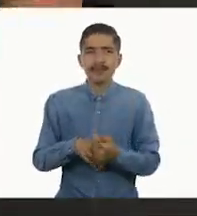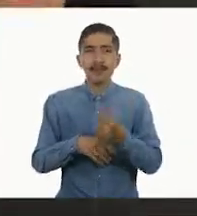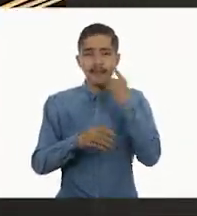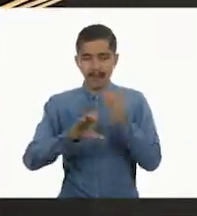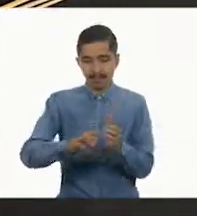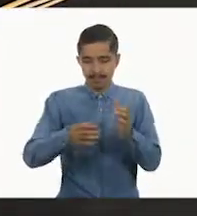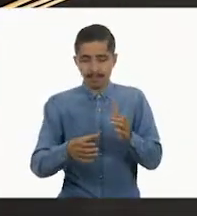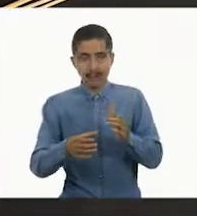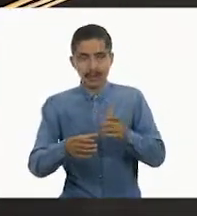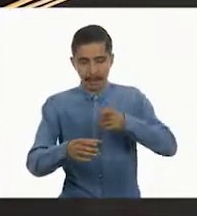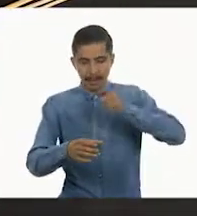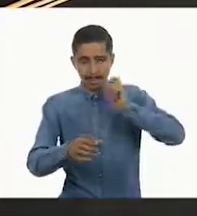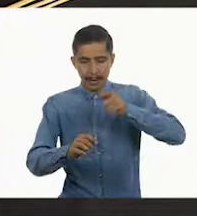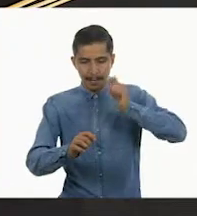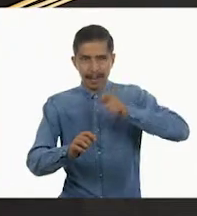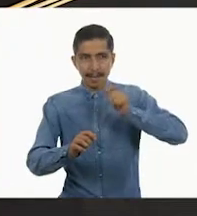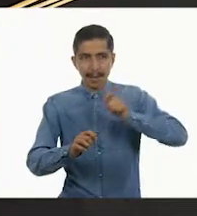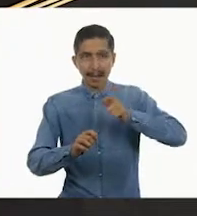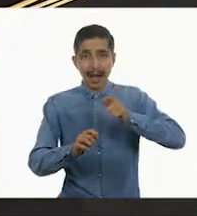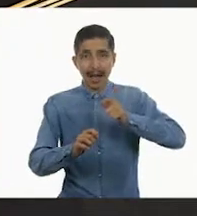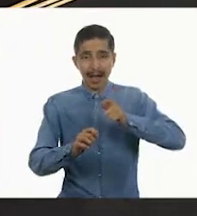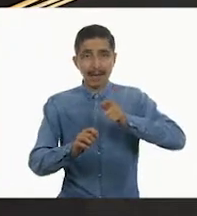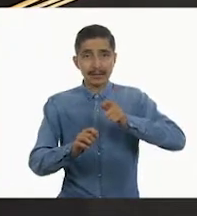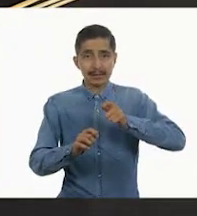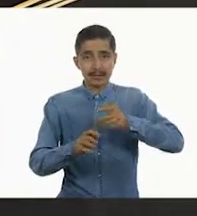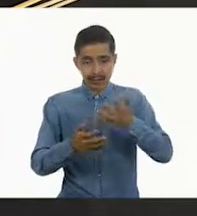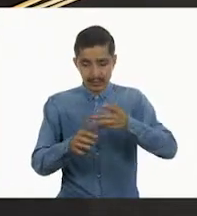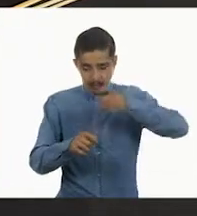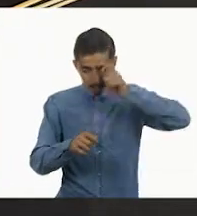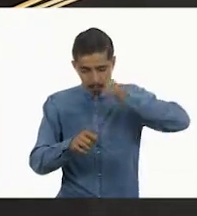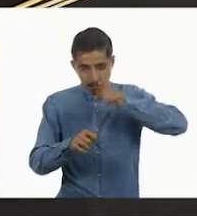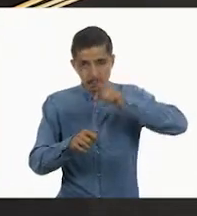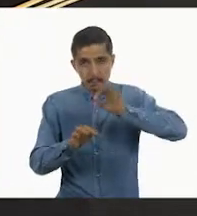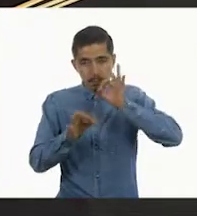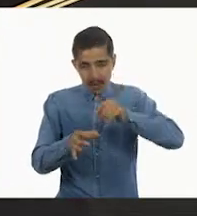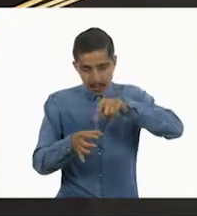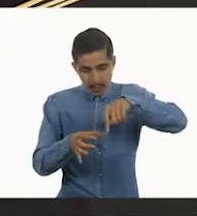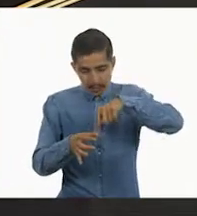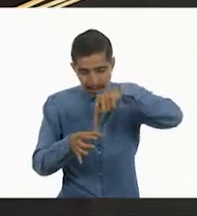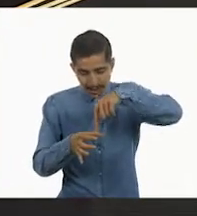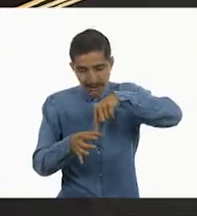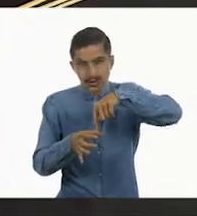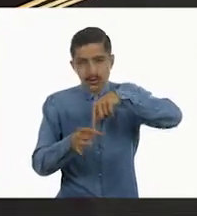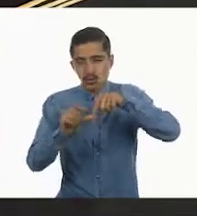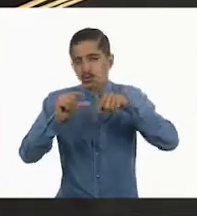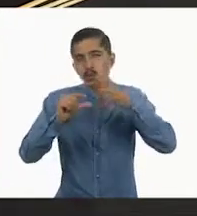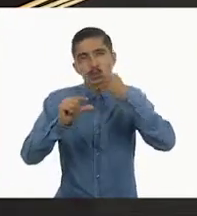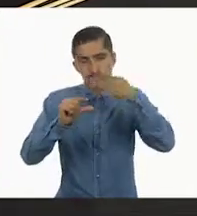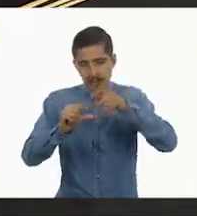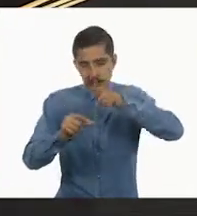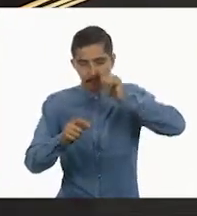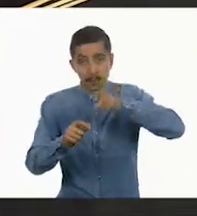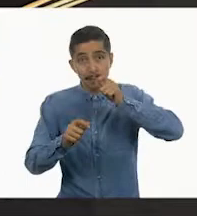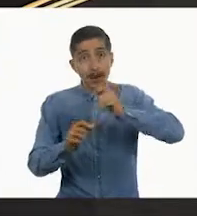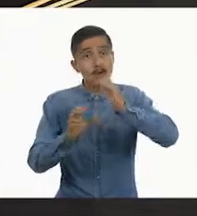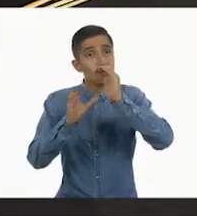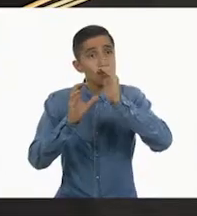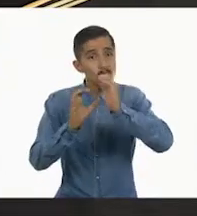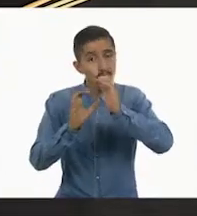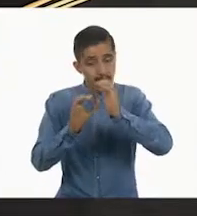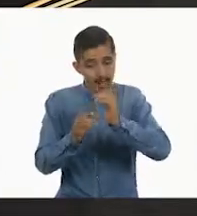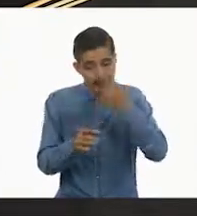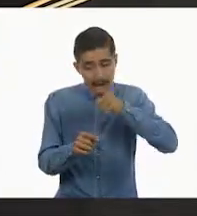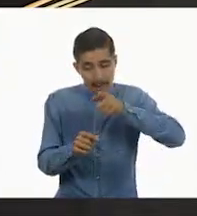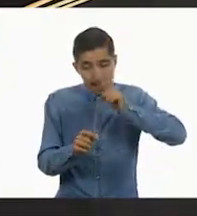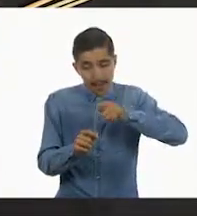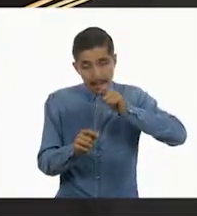un agujero a la lata en la parte de abajo, justo en el centro, con un clavo pequeño. Cuidado que sea delgado para que